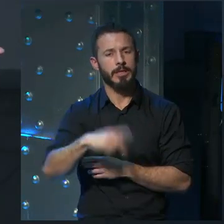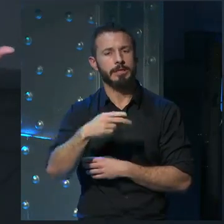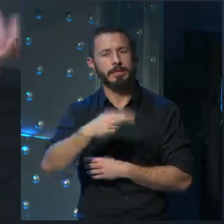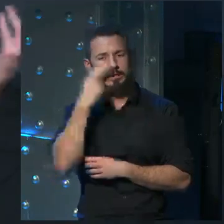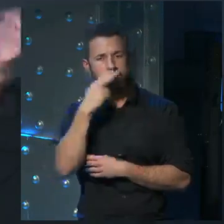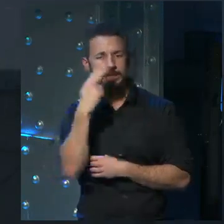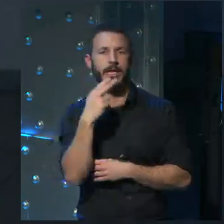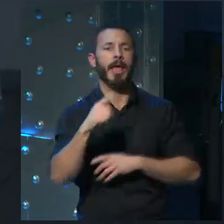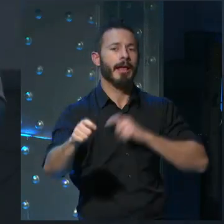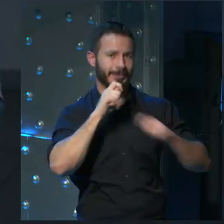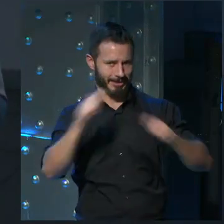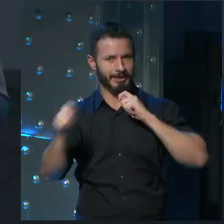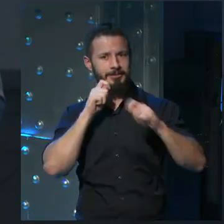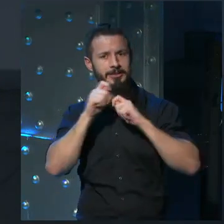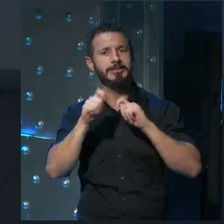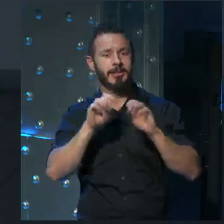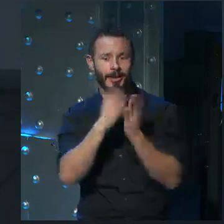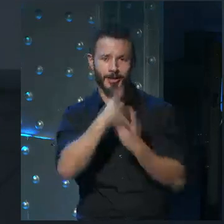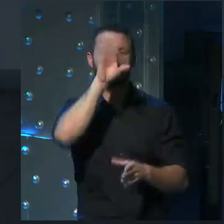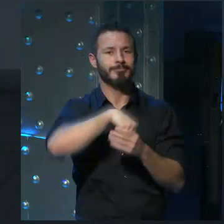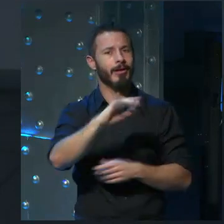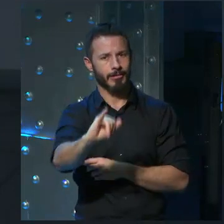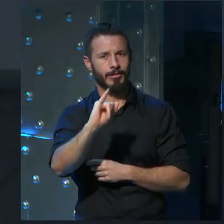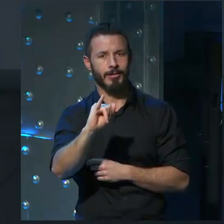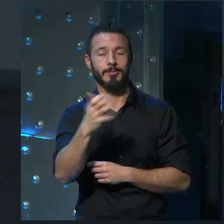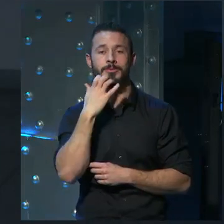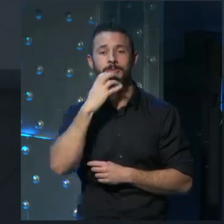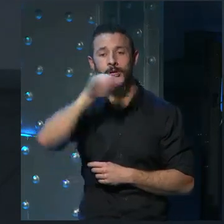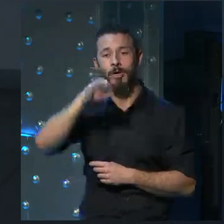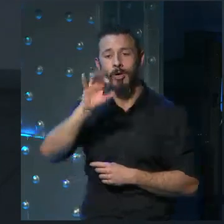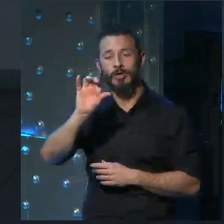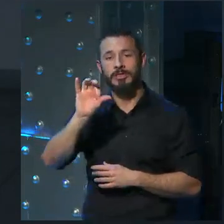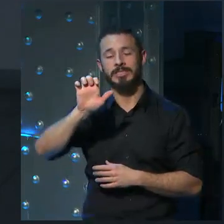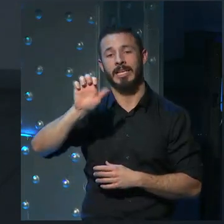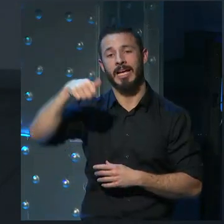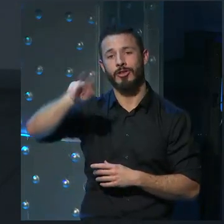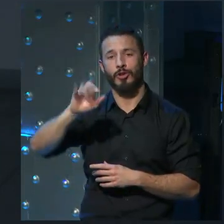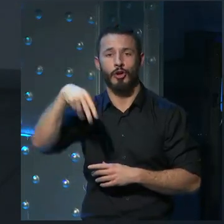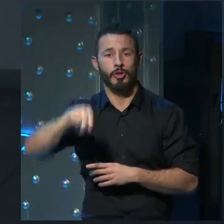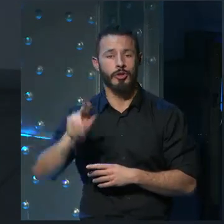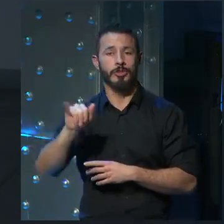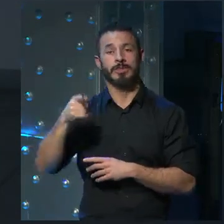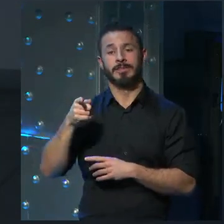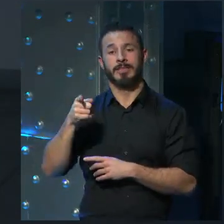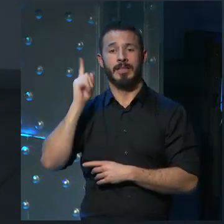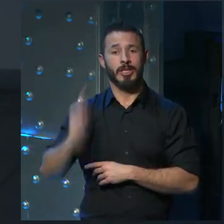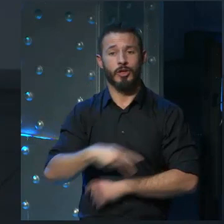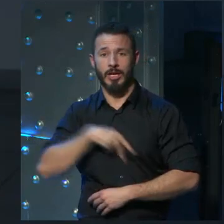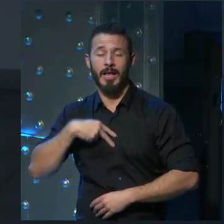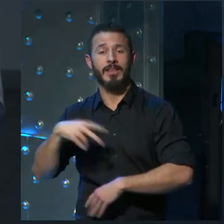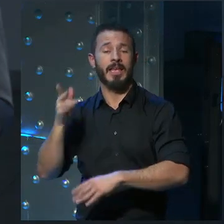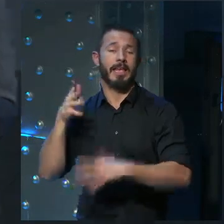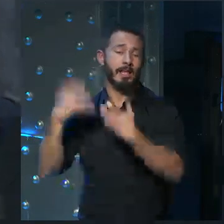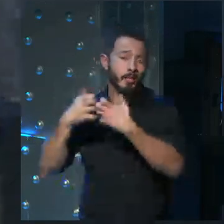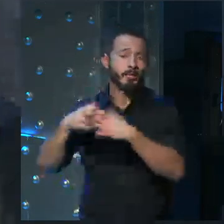incluir alguna entrevista. Tenemos una entrevista de José Antonio Teixeira, el exdirector general de Industria y